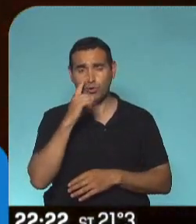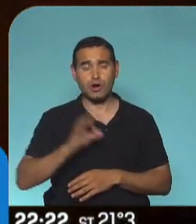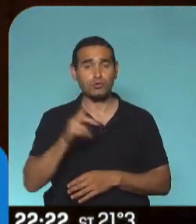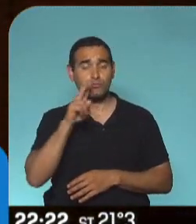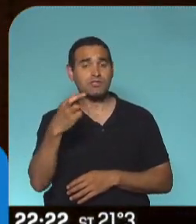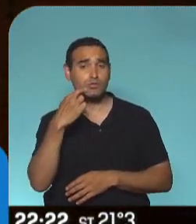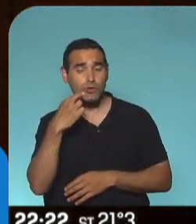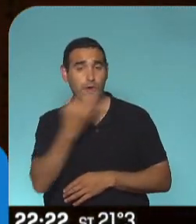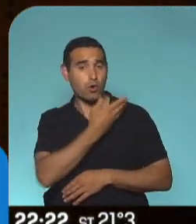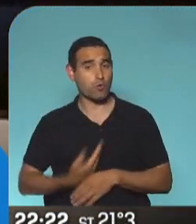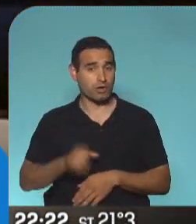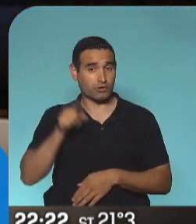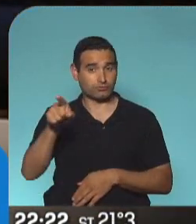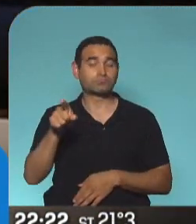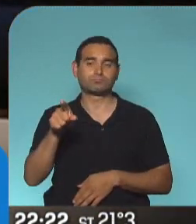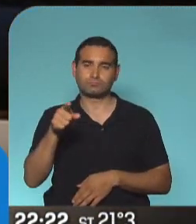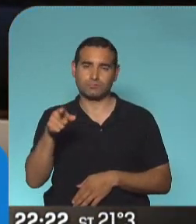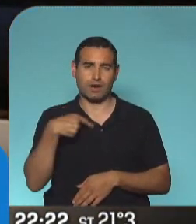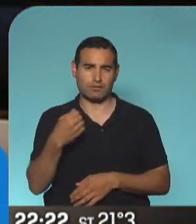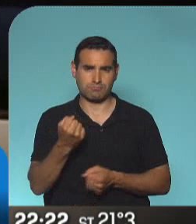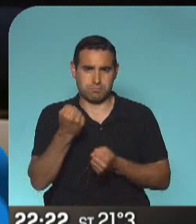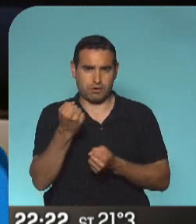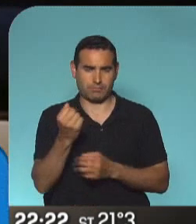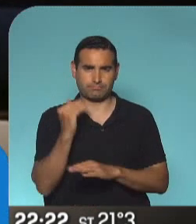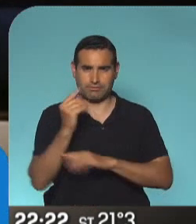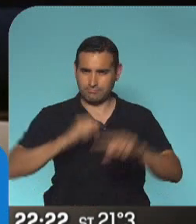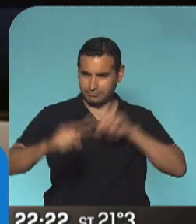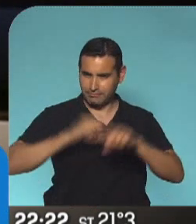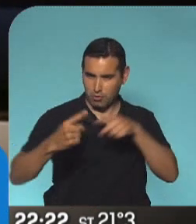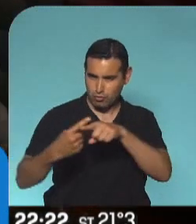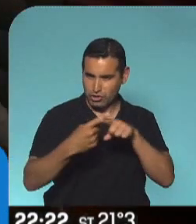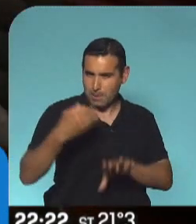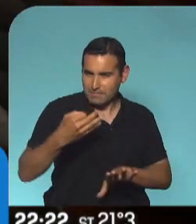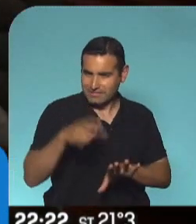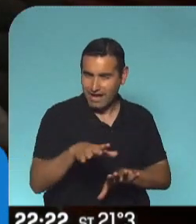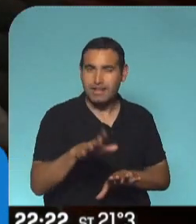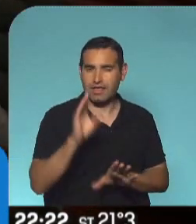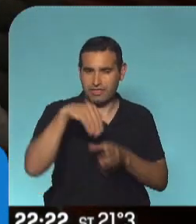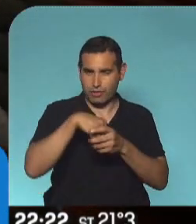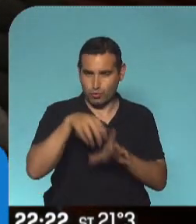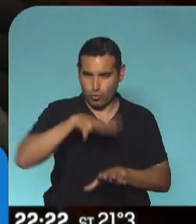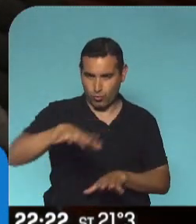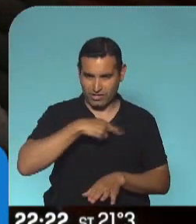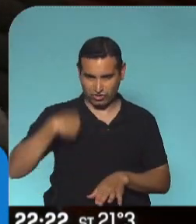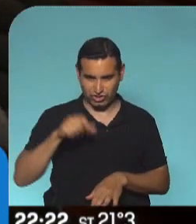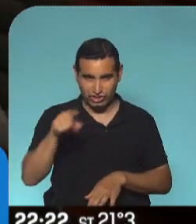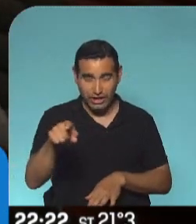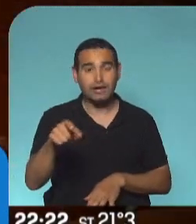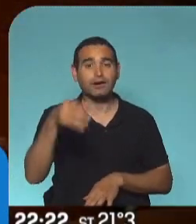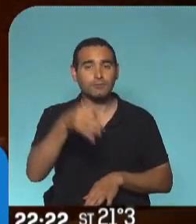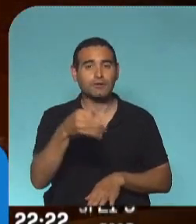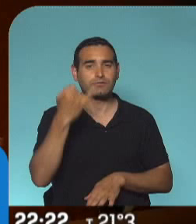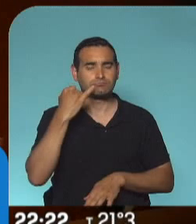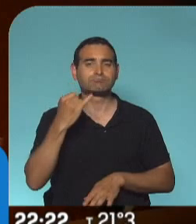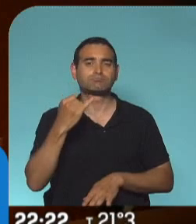cuando el gobierno de este territorio, que goza de un estatus administrativo y político especial dentro de la República Popular China tras su